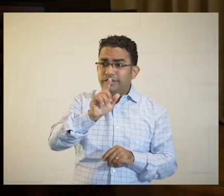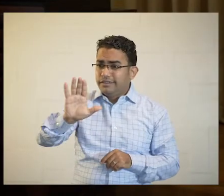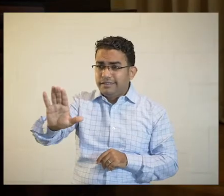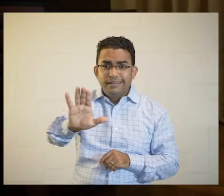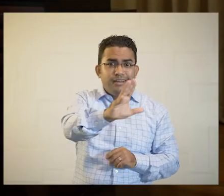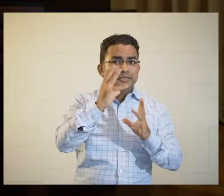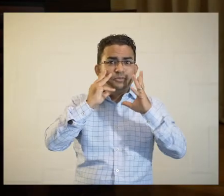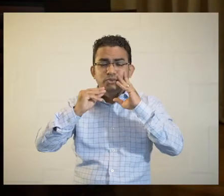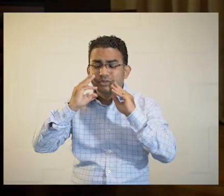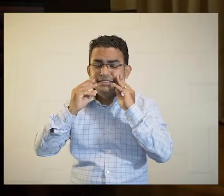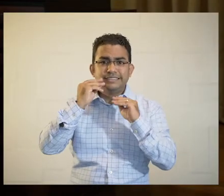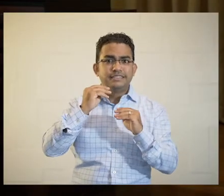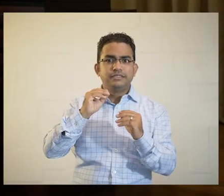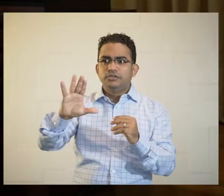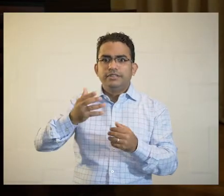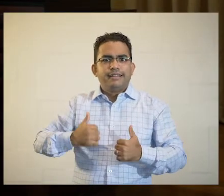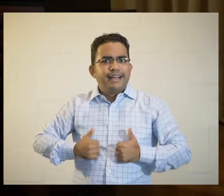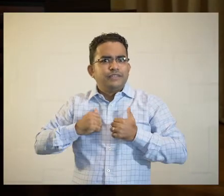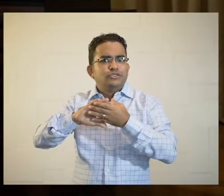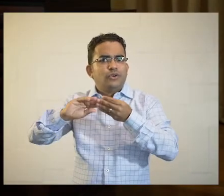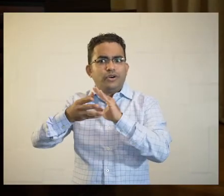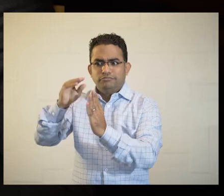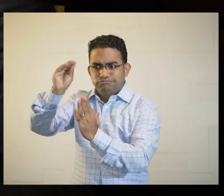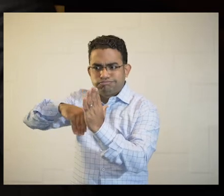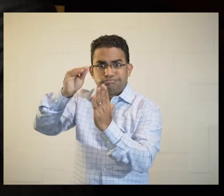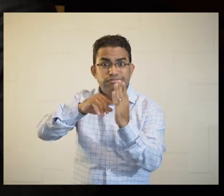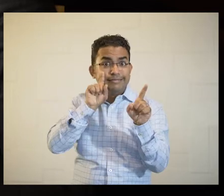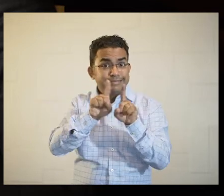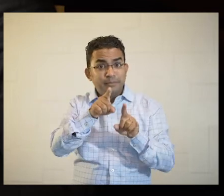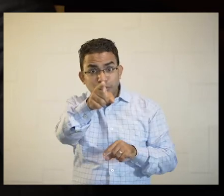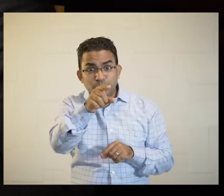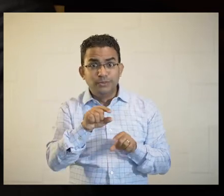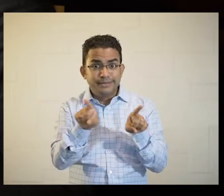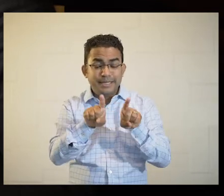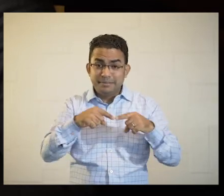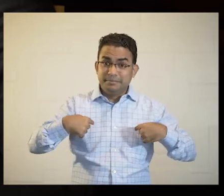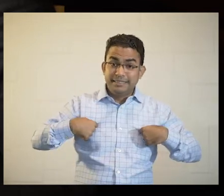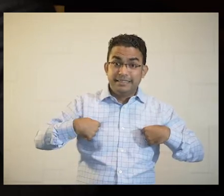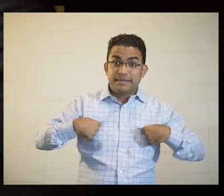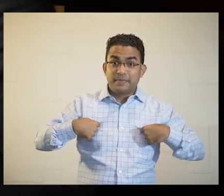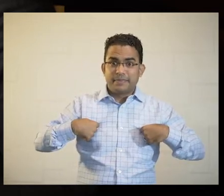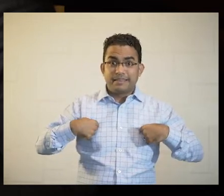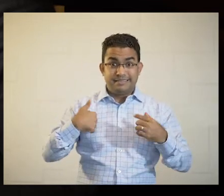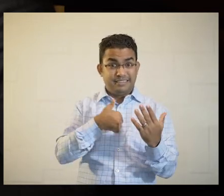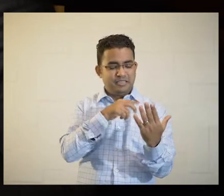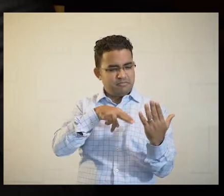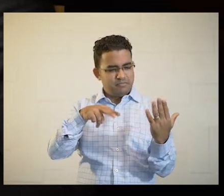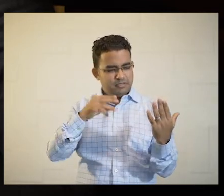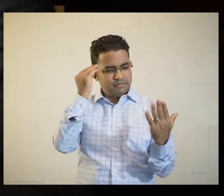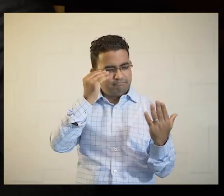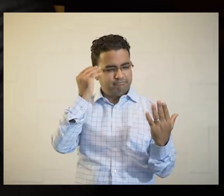Con su biografía personal, como la tuya y como la mía. Creo oportunas estas reflexiones en una sociedad